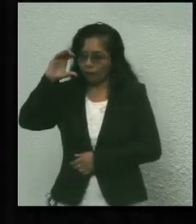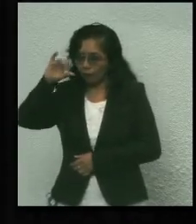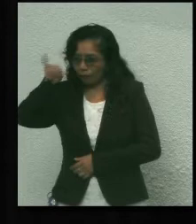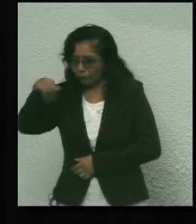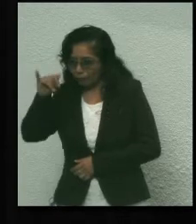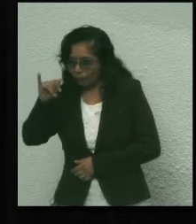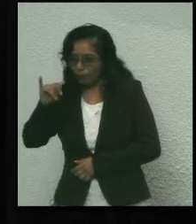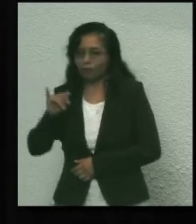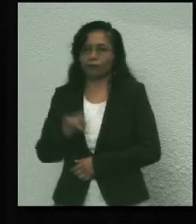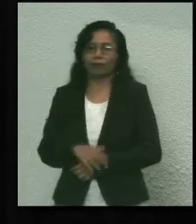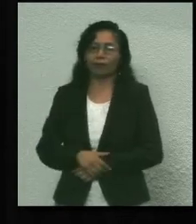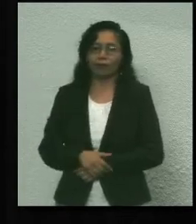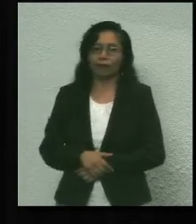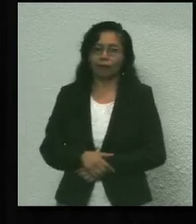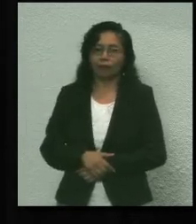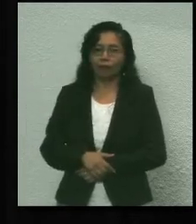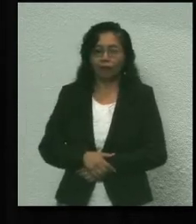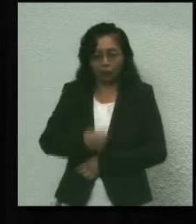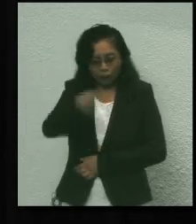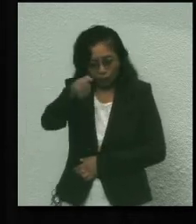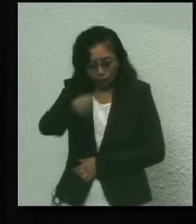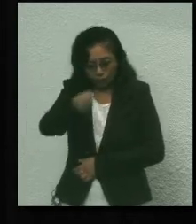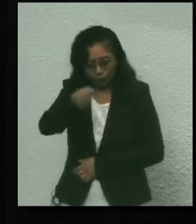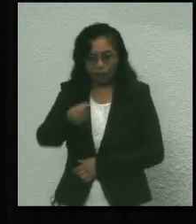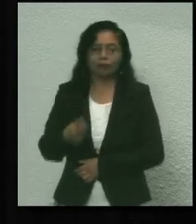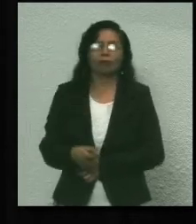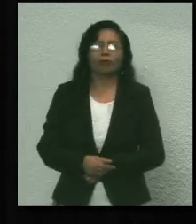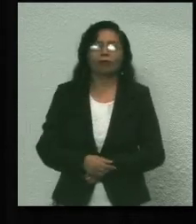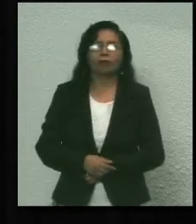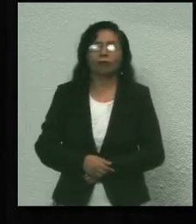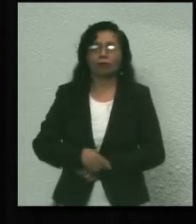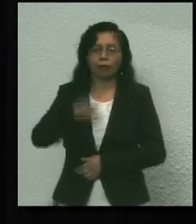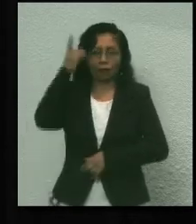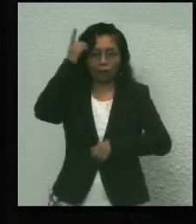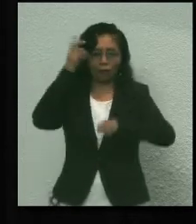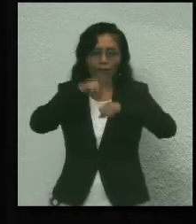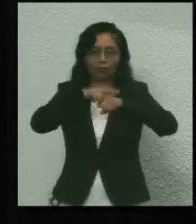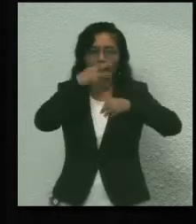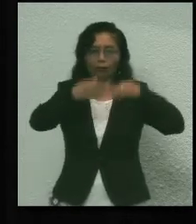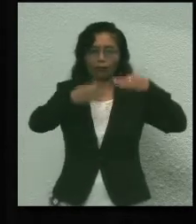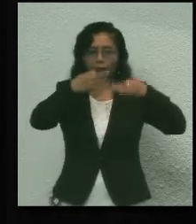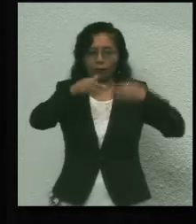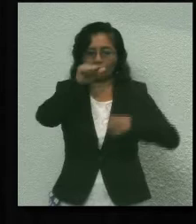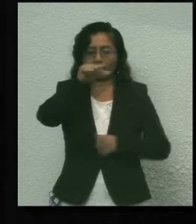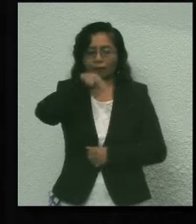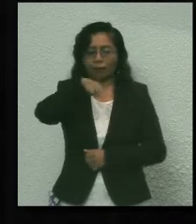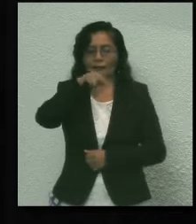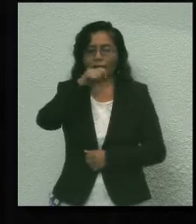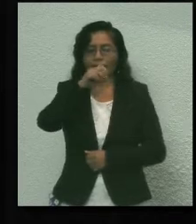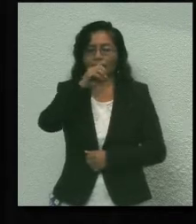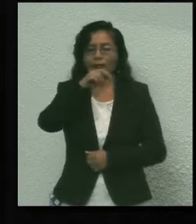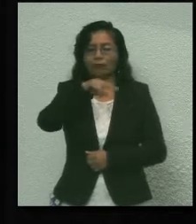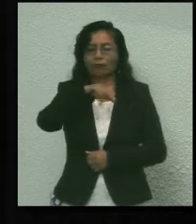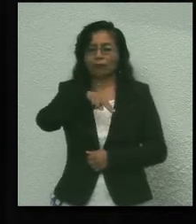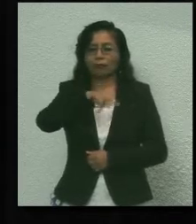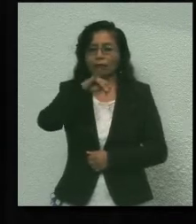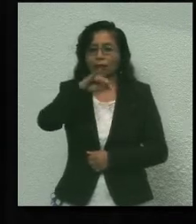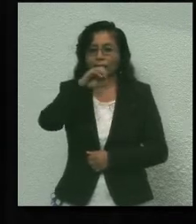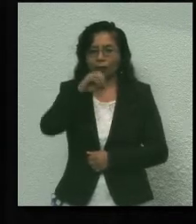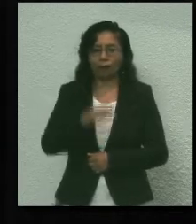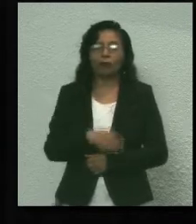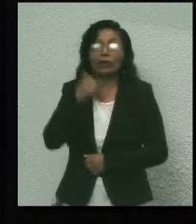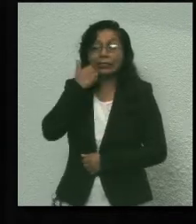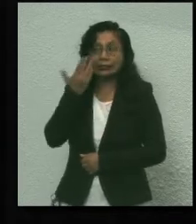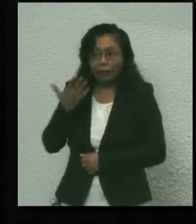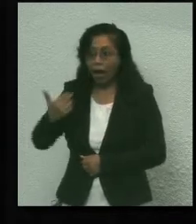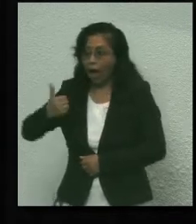Joaquín González. Saludo al magistrado presidente José Antonio Ruiz de León. Quisiera